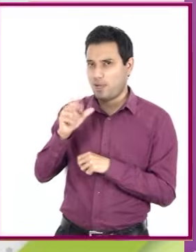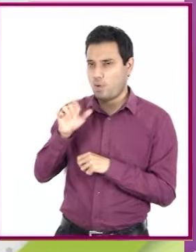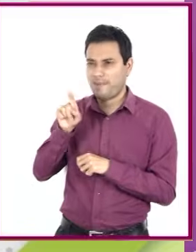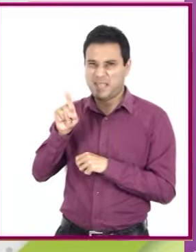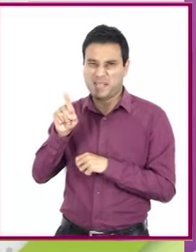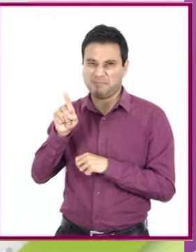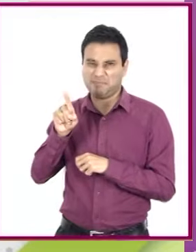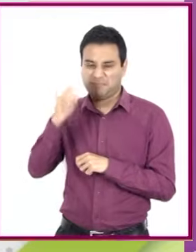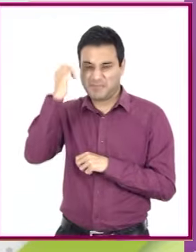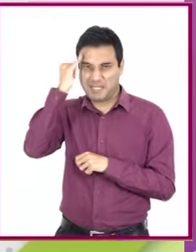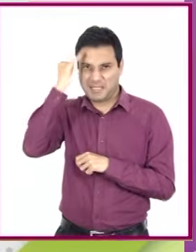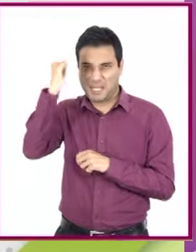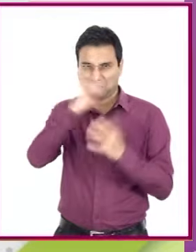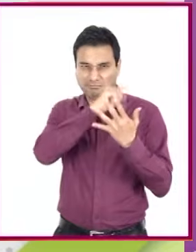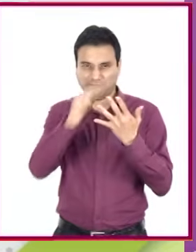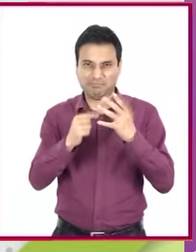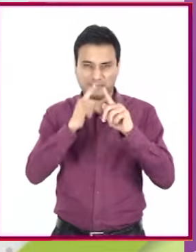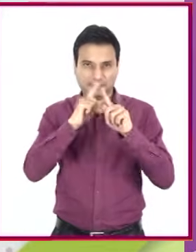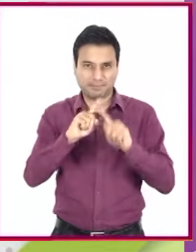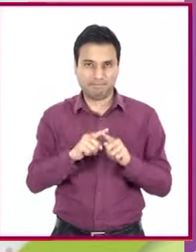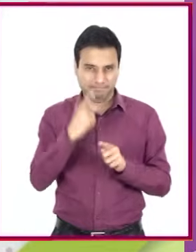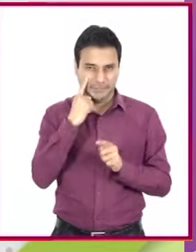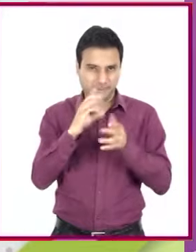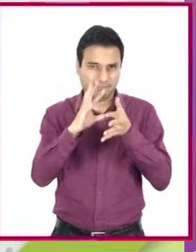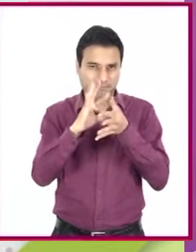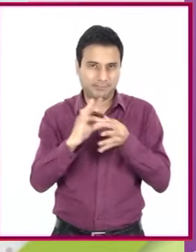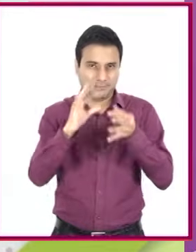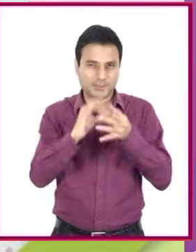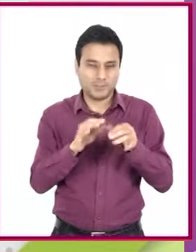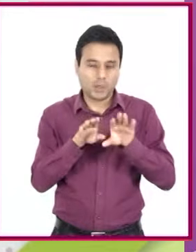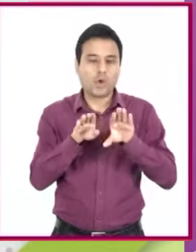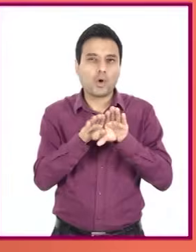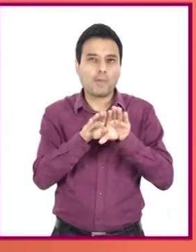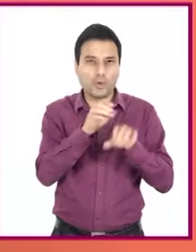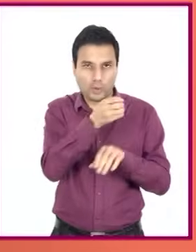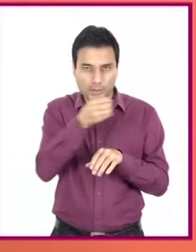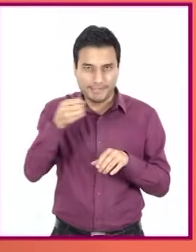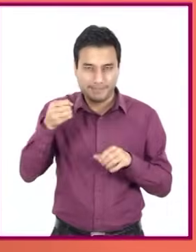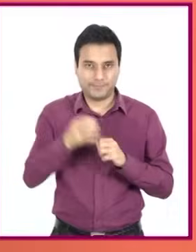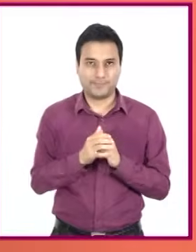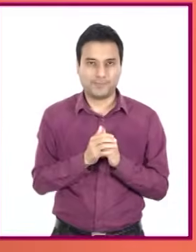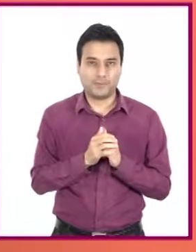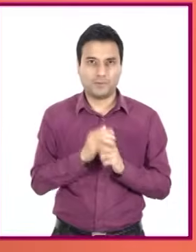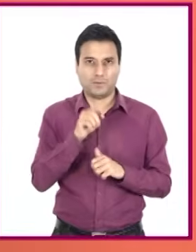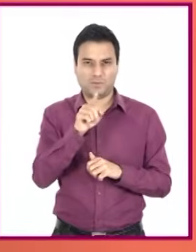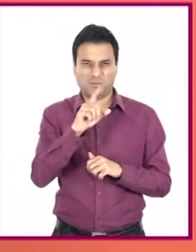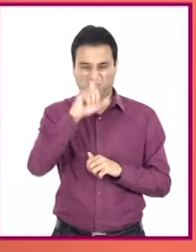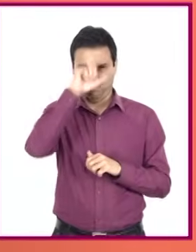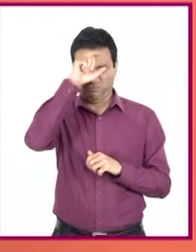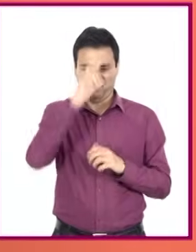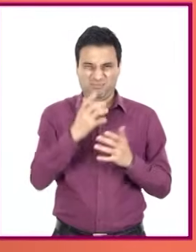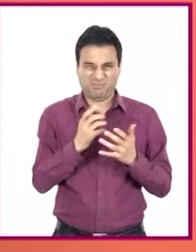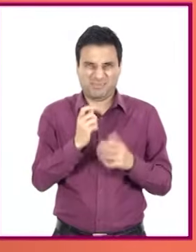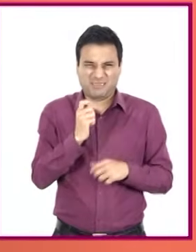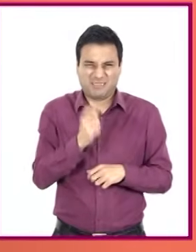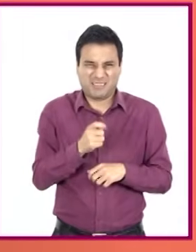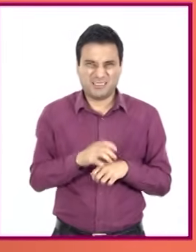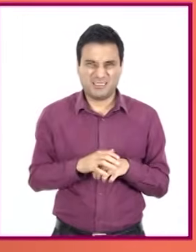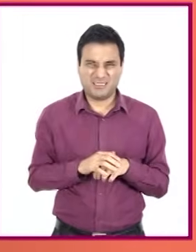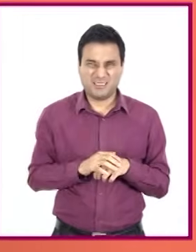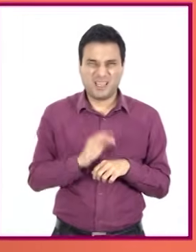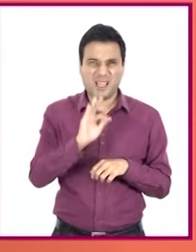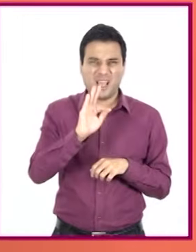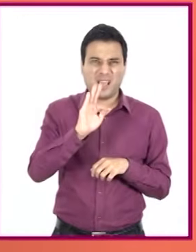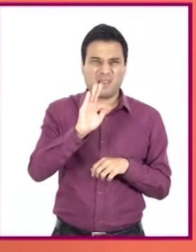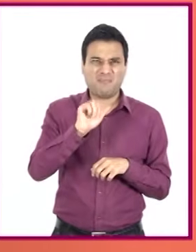a ustedes las fases de un proyecto. No se preocupen si hablamos de fases, porque no queremos que perciban a la ciencia